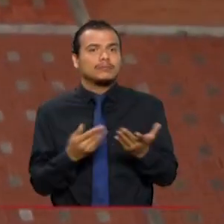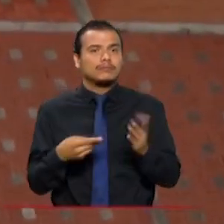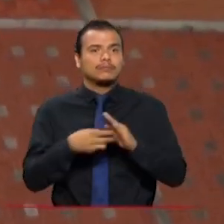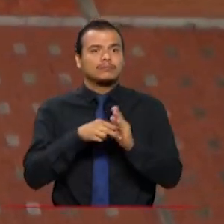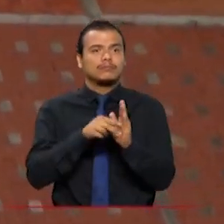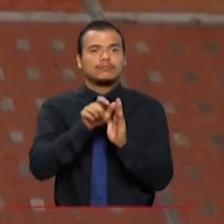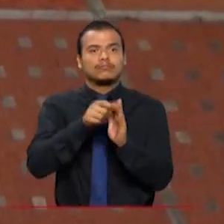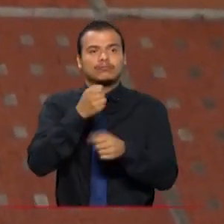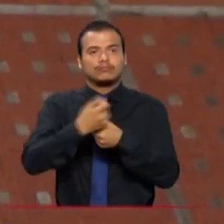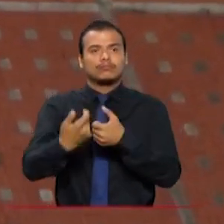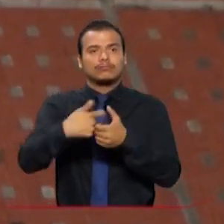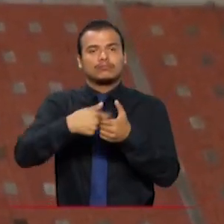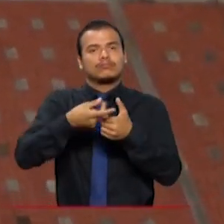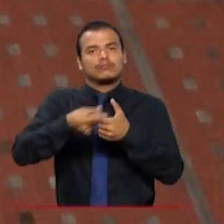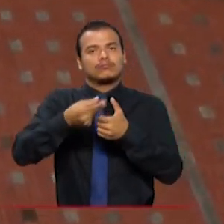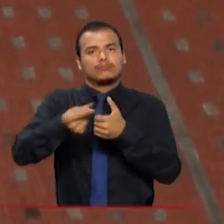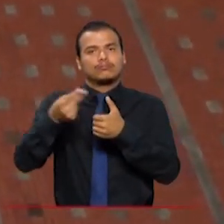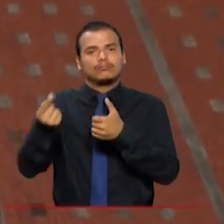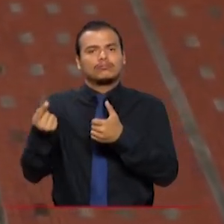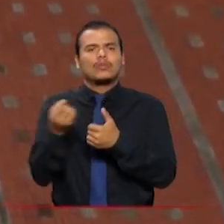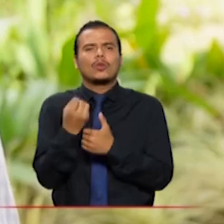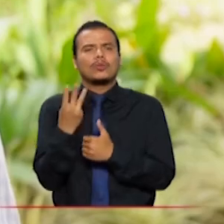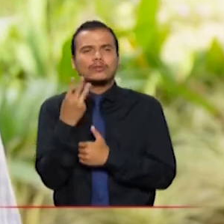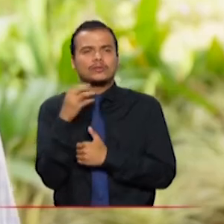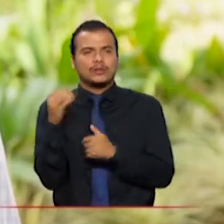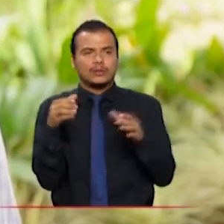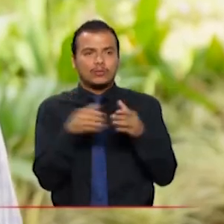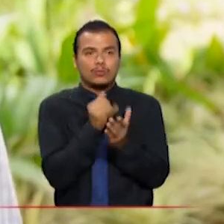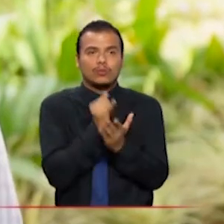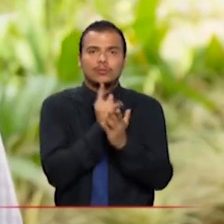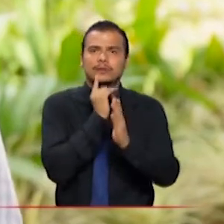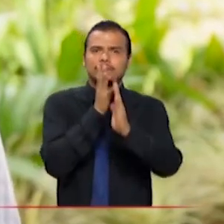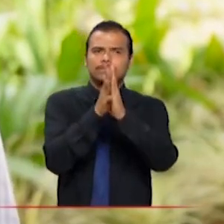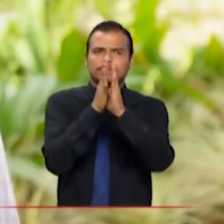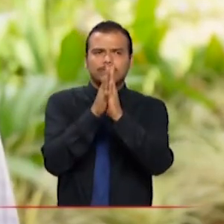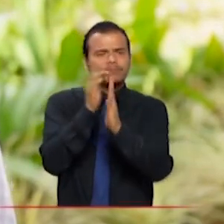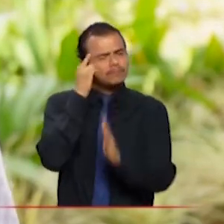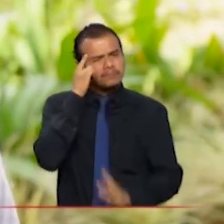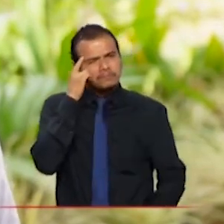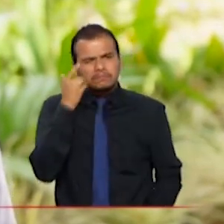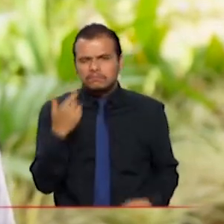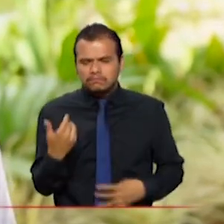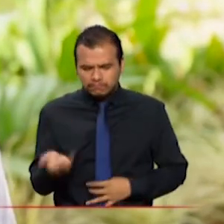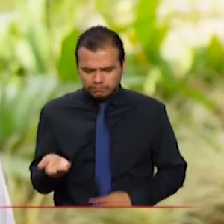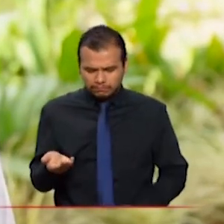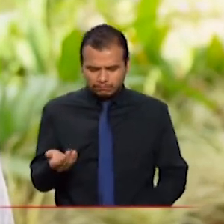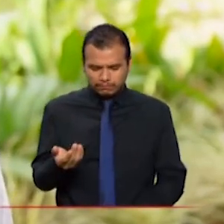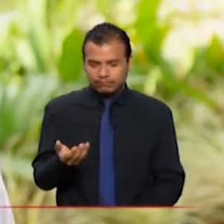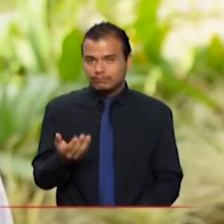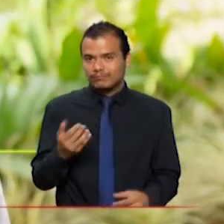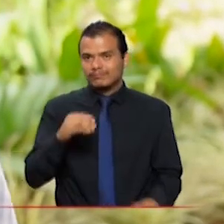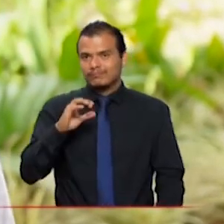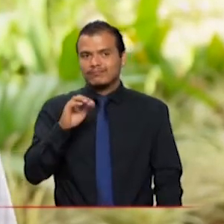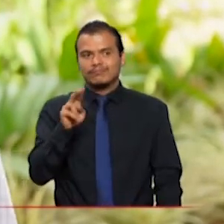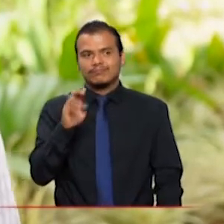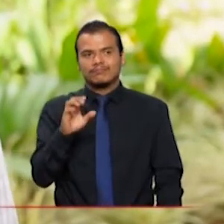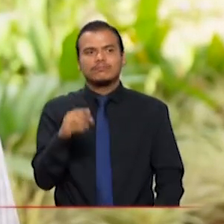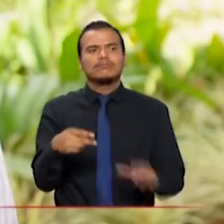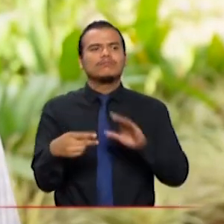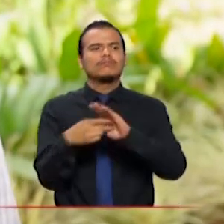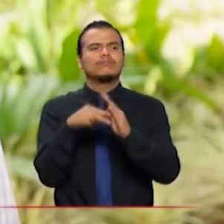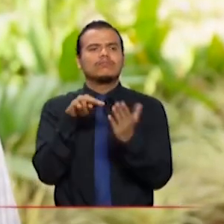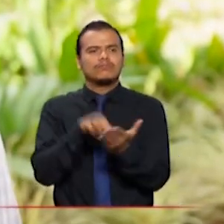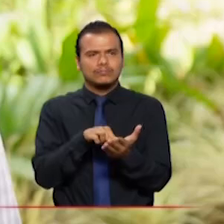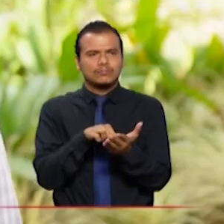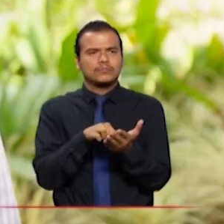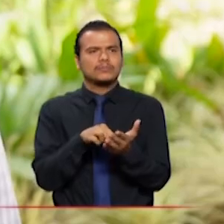300 funcionarios. Los presentes expresaron su rechazo. Recordar que la CBC es la CAR que inicia todo el